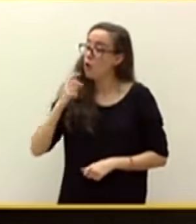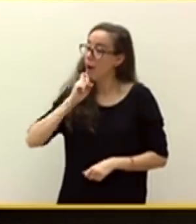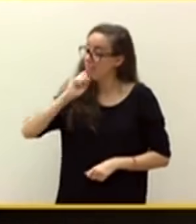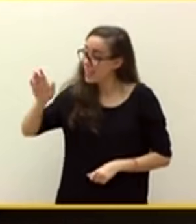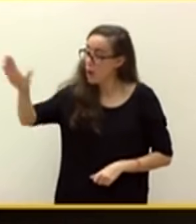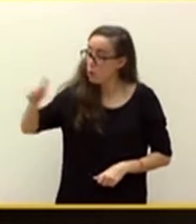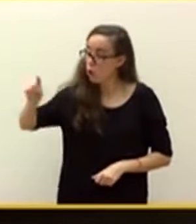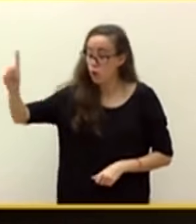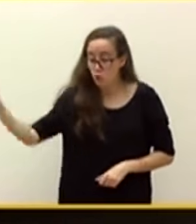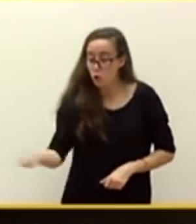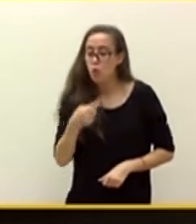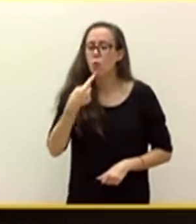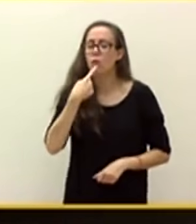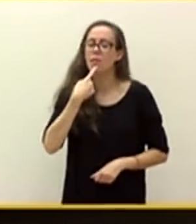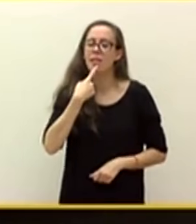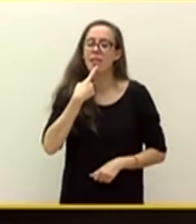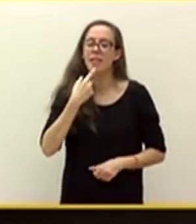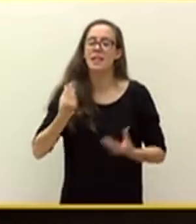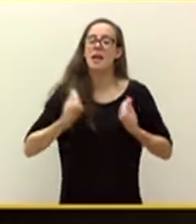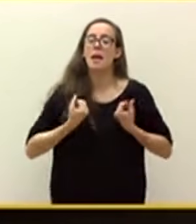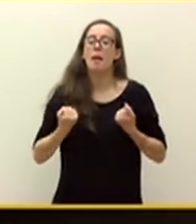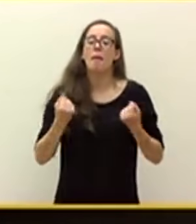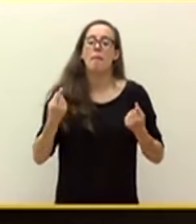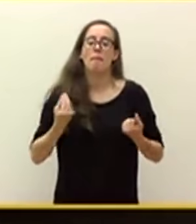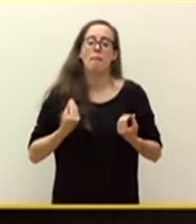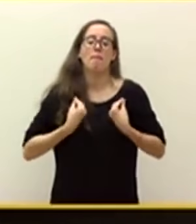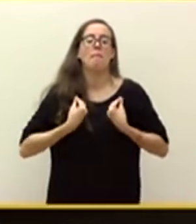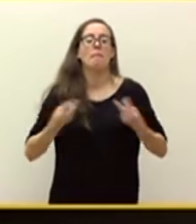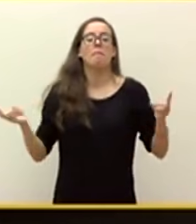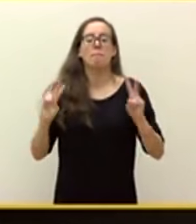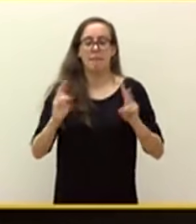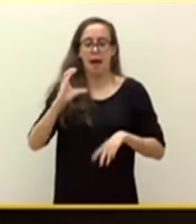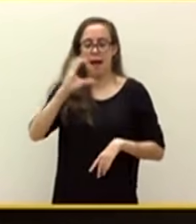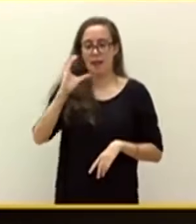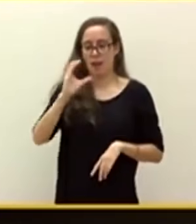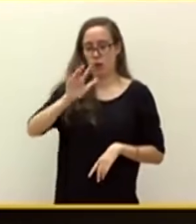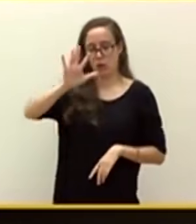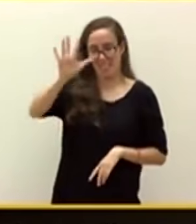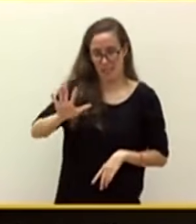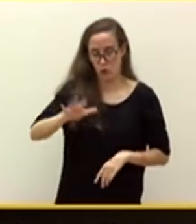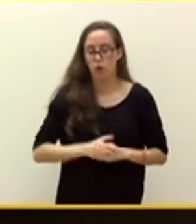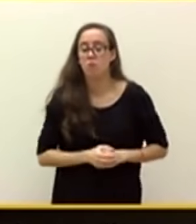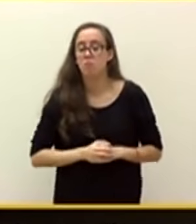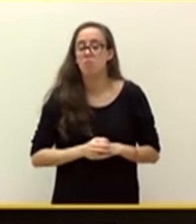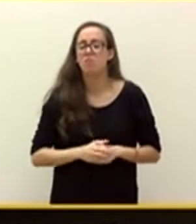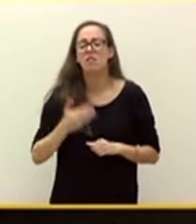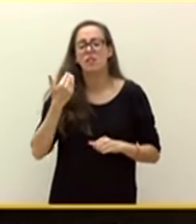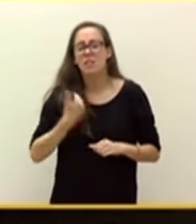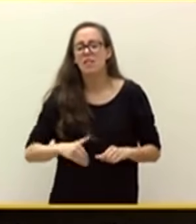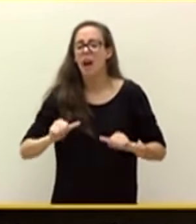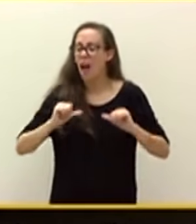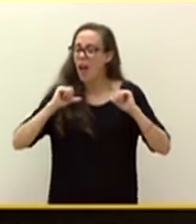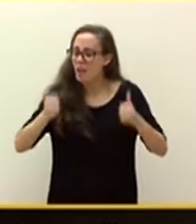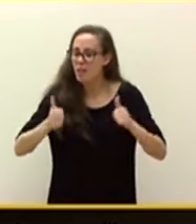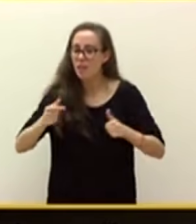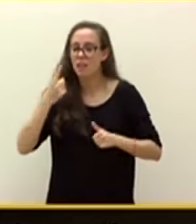decir es, viva Carlos V. Punto. El hombre repite machaconamente la frase horas y horas y en el momento que la llaman salen del público y suelta,